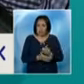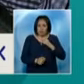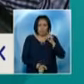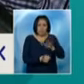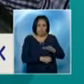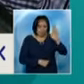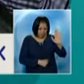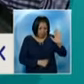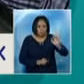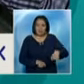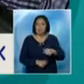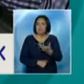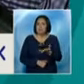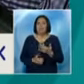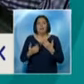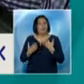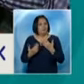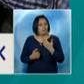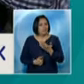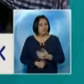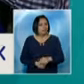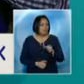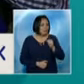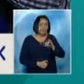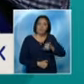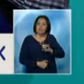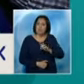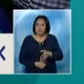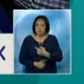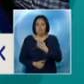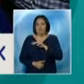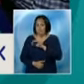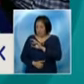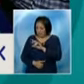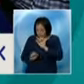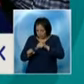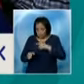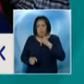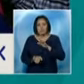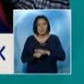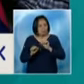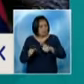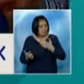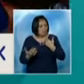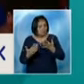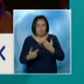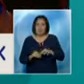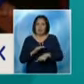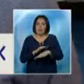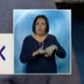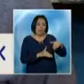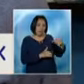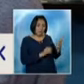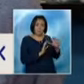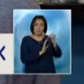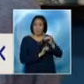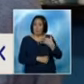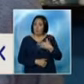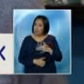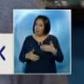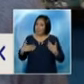que aquí nos hacemos. Así es, muchísimas gracias, José. Señora Mirta, es una promesa. Vamos a seguir hablando con usted fuera de cámaras.